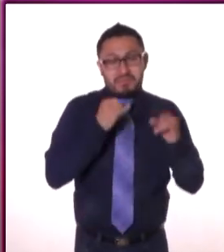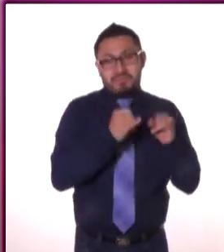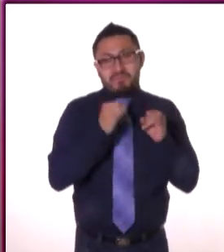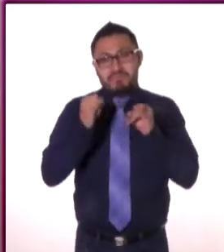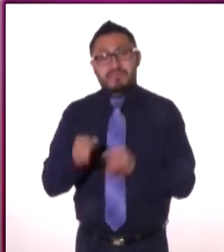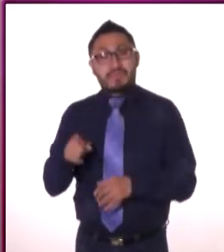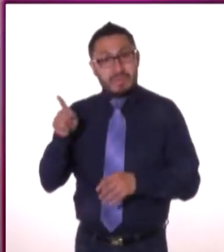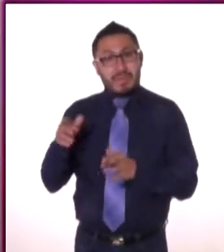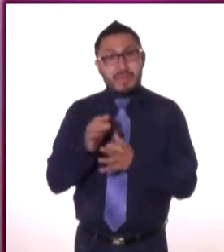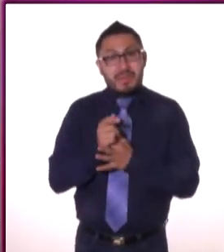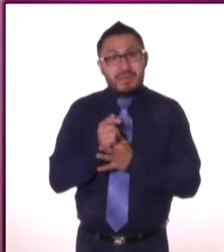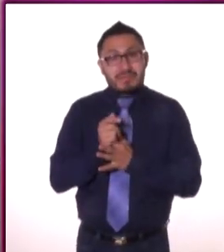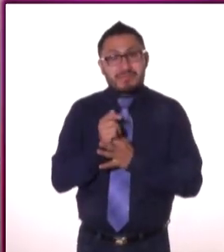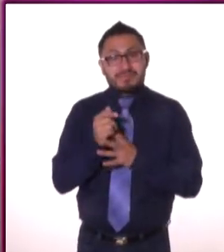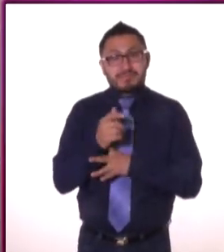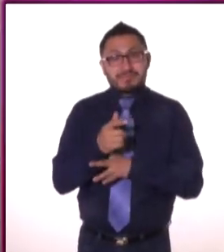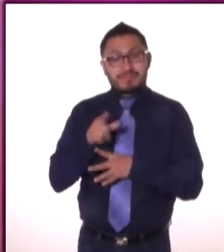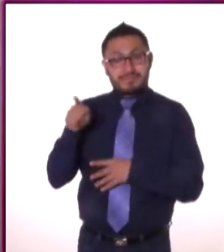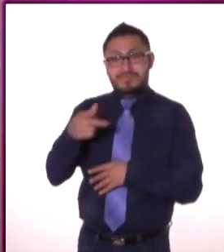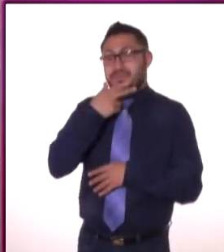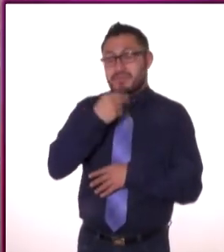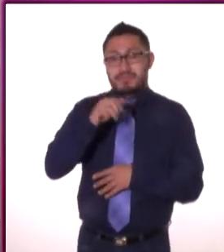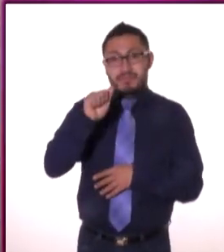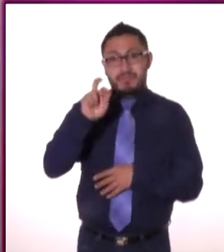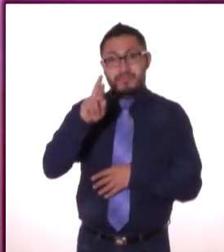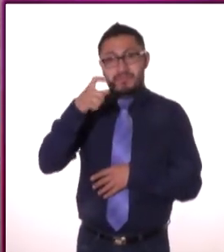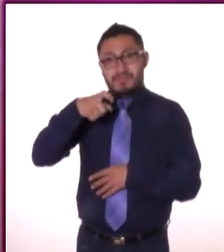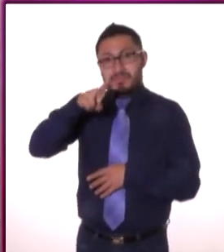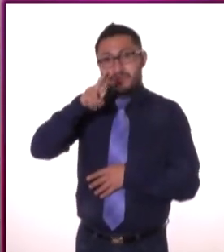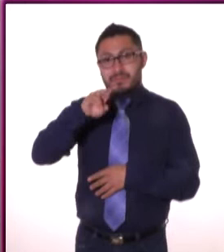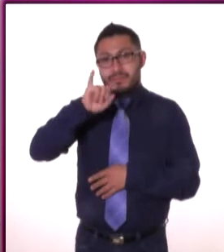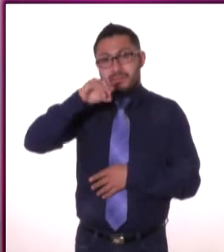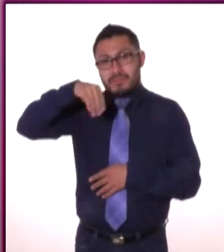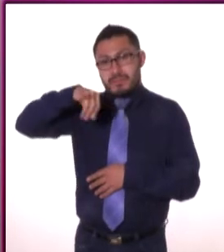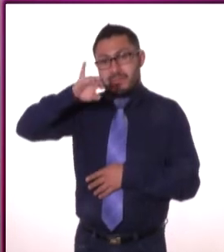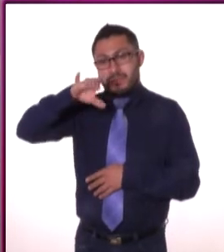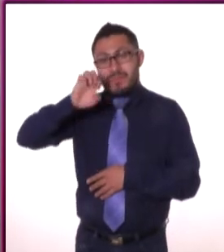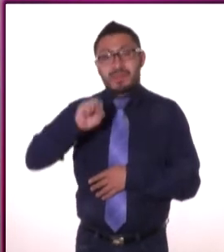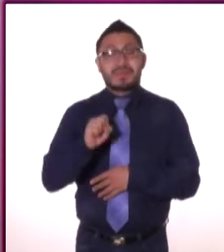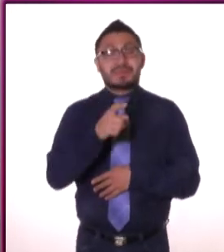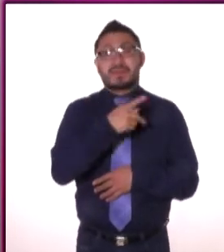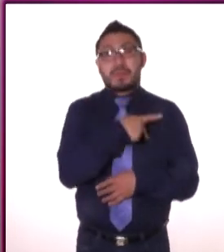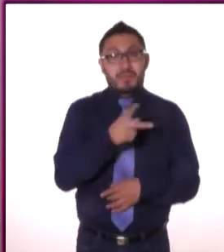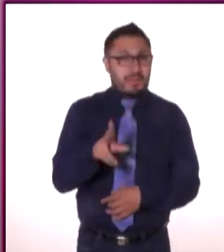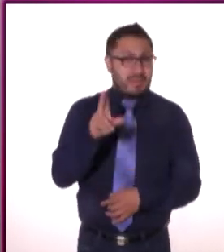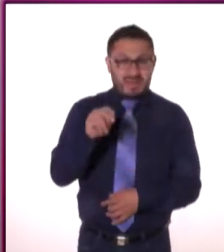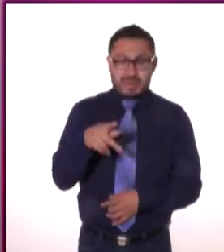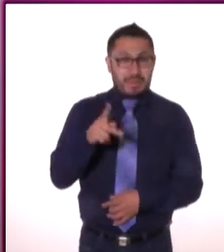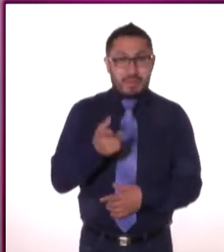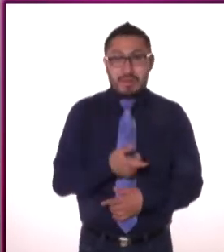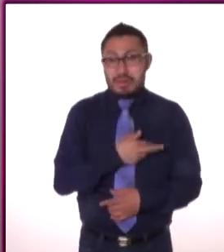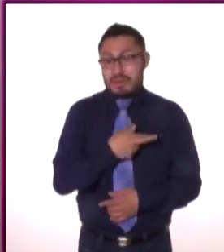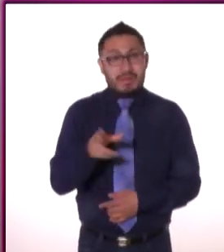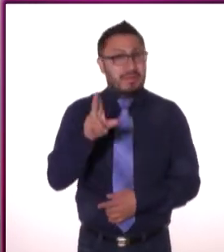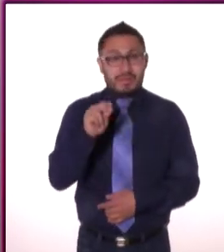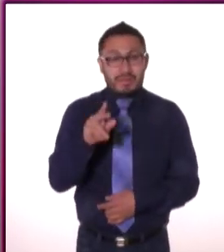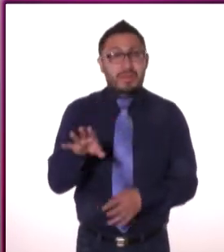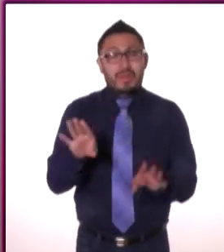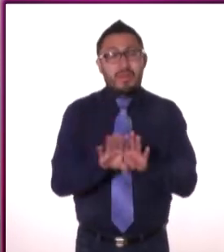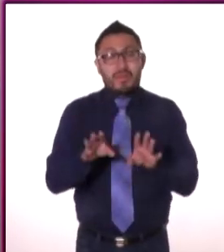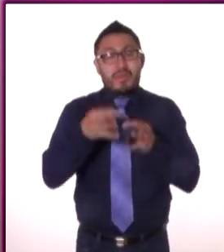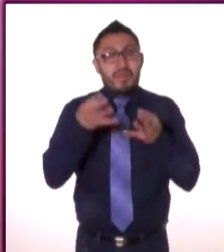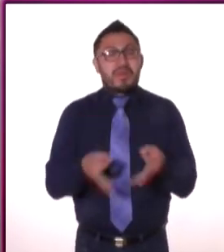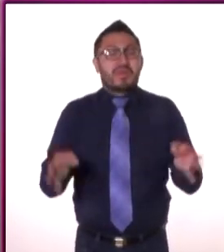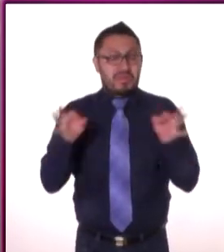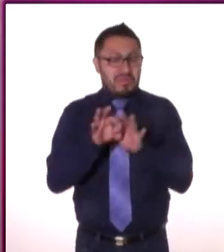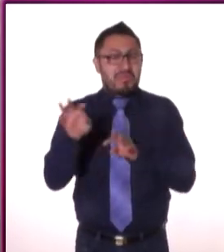esfuerzo individual. Arquímedes, dada su posición, no era pobre, pero tampoco pertenecía a la realeza,